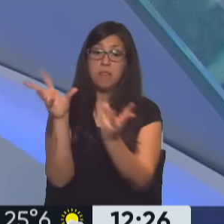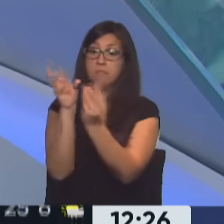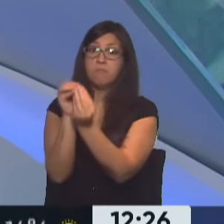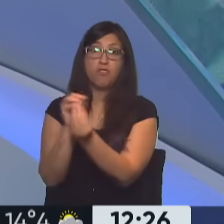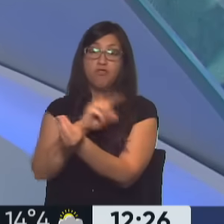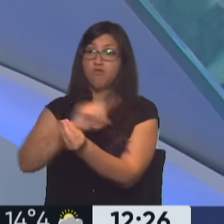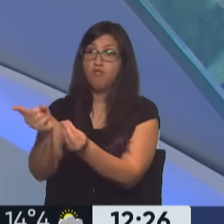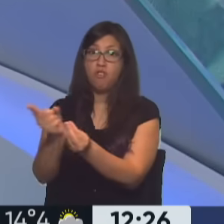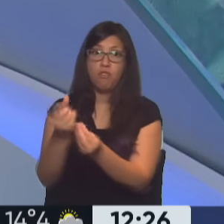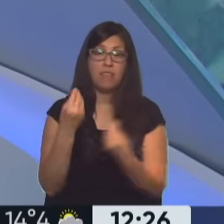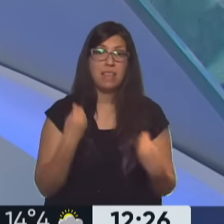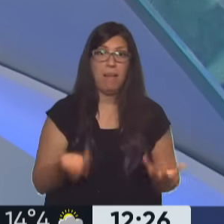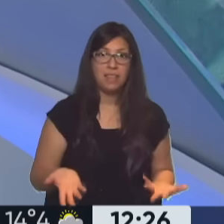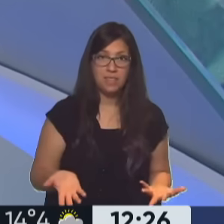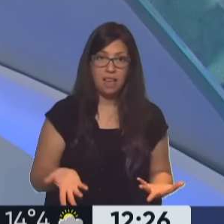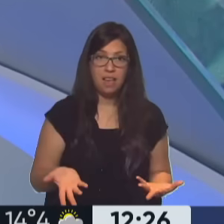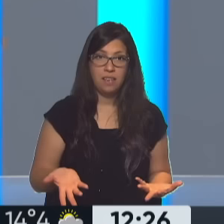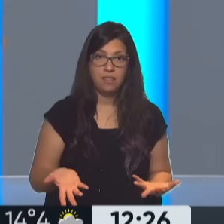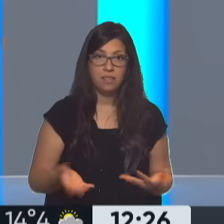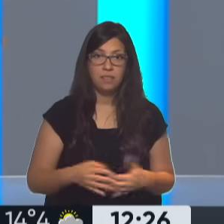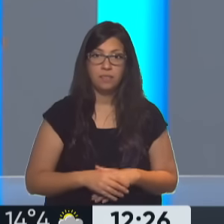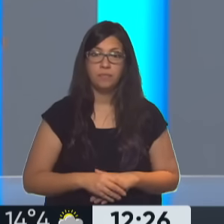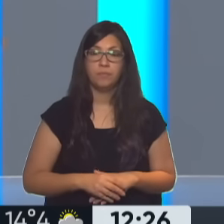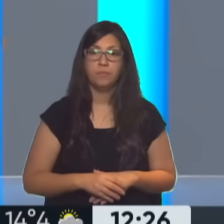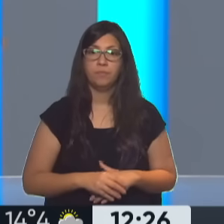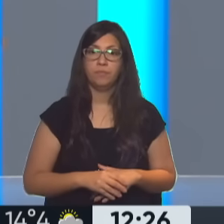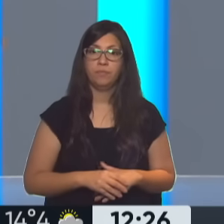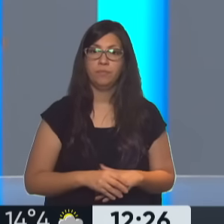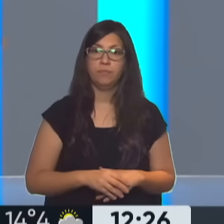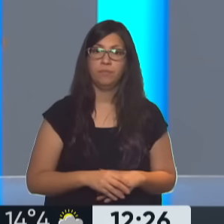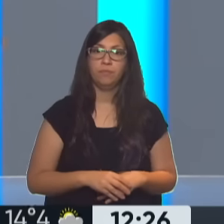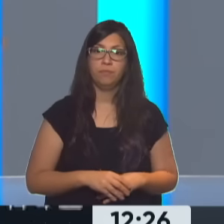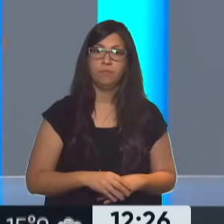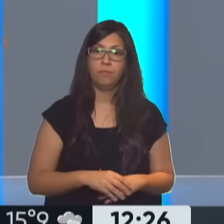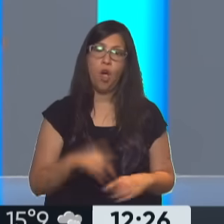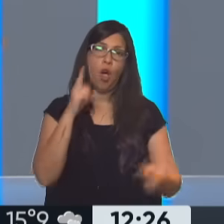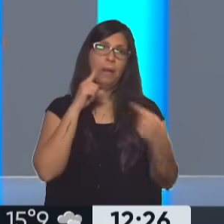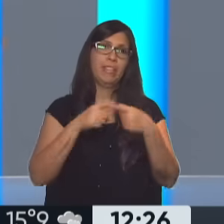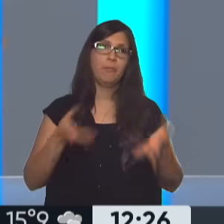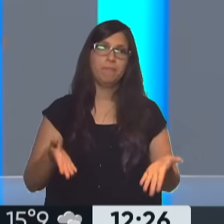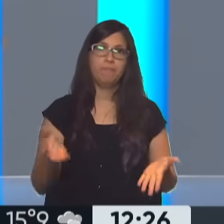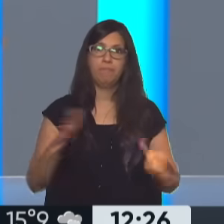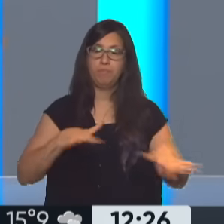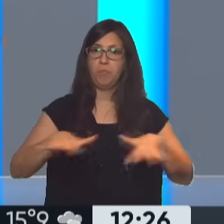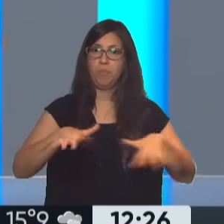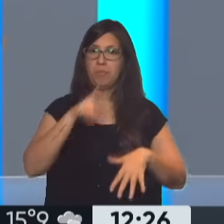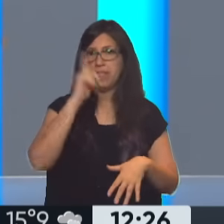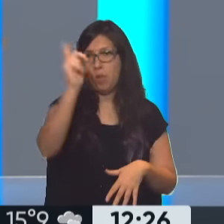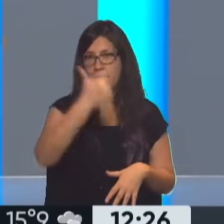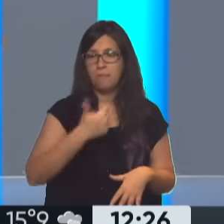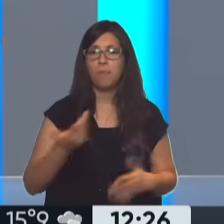enunciado por ejemplo el día de hoy no Claro eh la la intención es o a esta altura con todo lo que está pasendo parece una locura